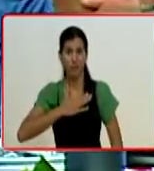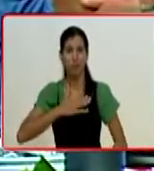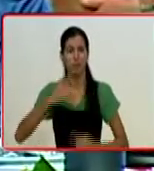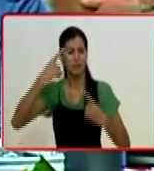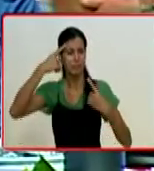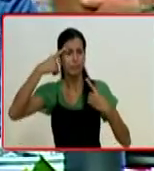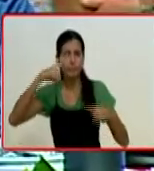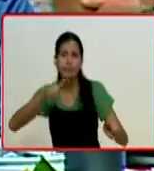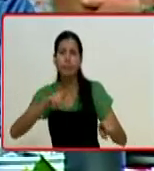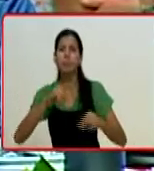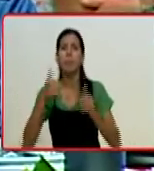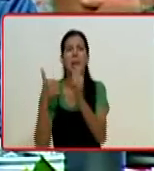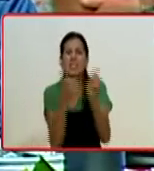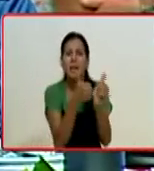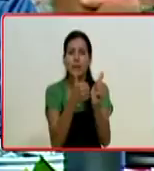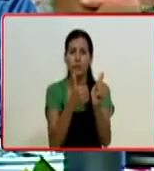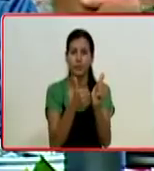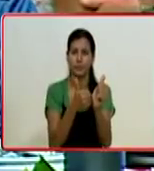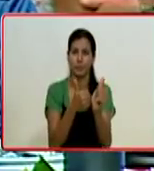estaba el pueblo.